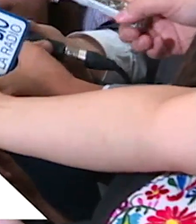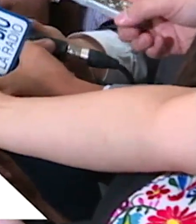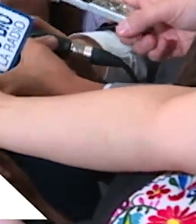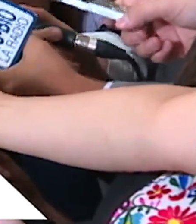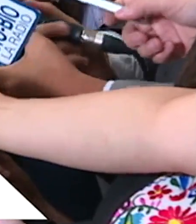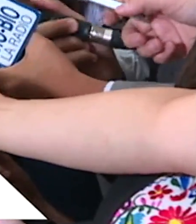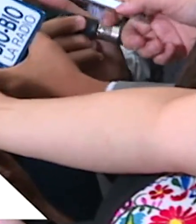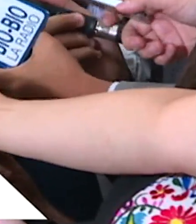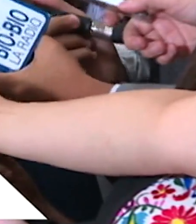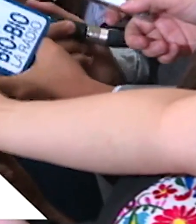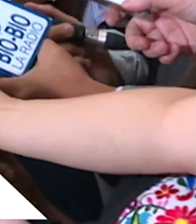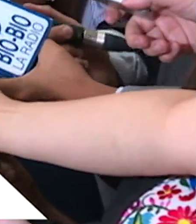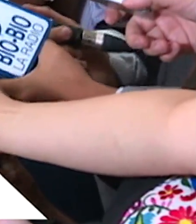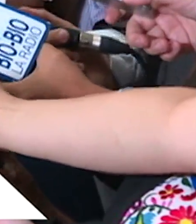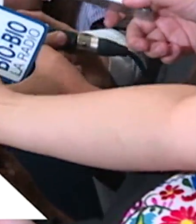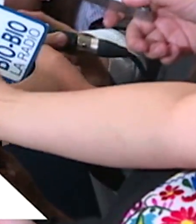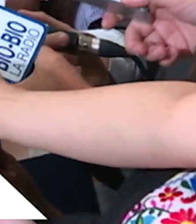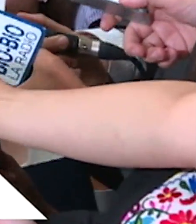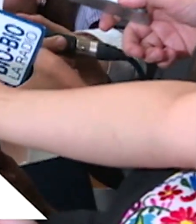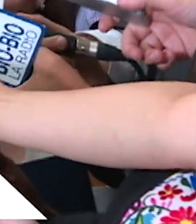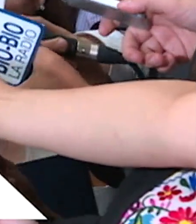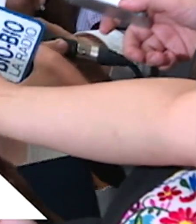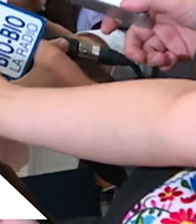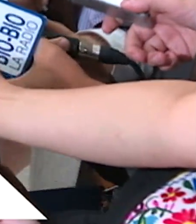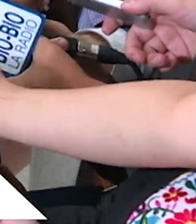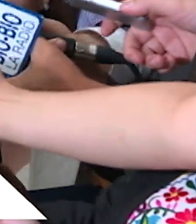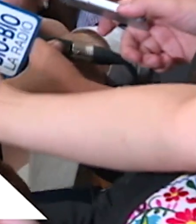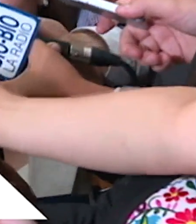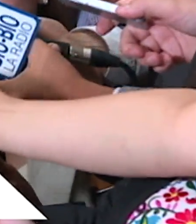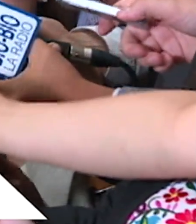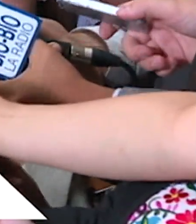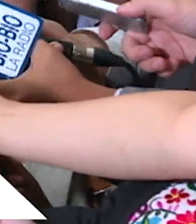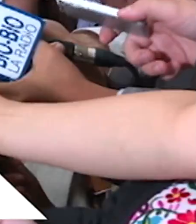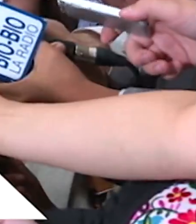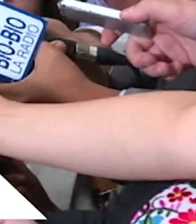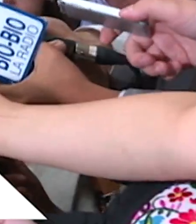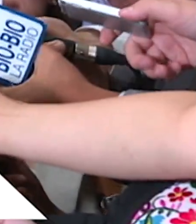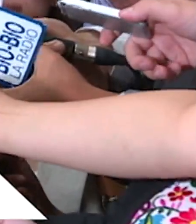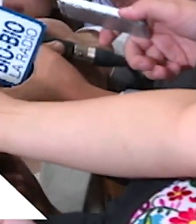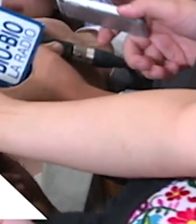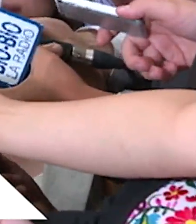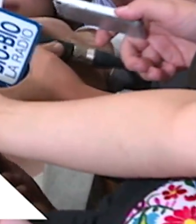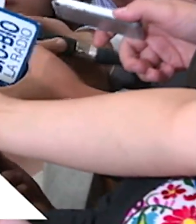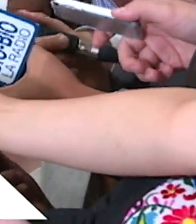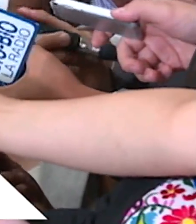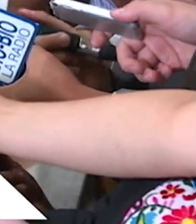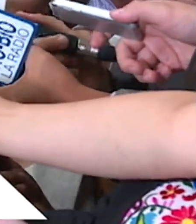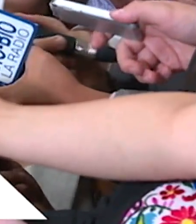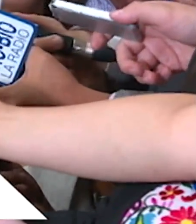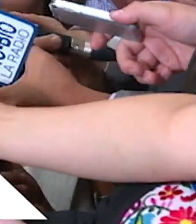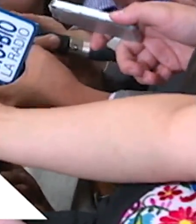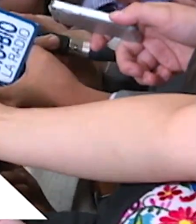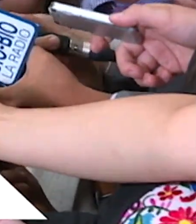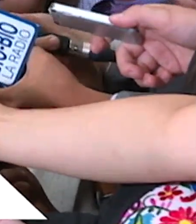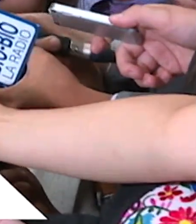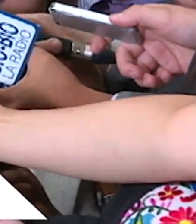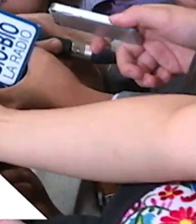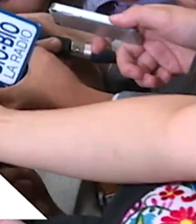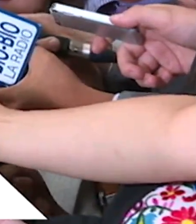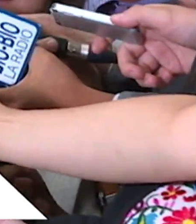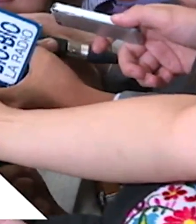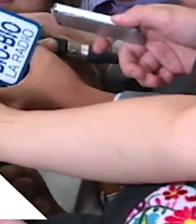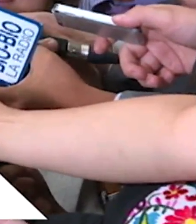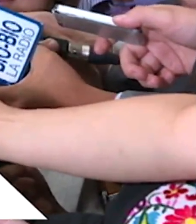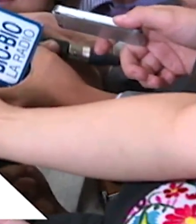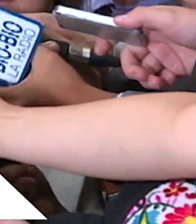como originalmente estaba programada esta interpelación sino también e hubo oportunidad de referirse a los incendios que nos afectan